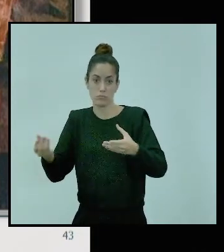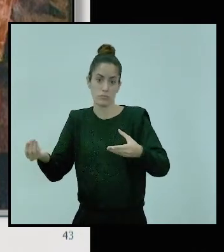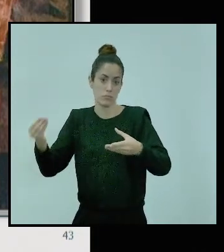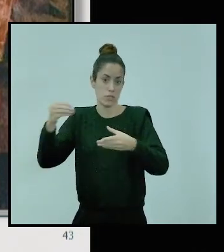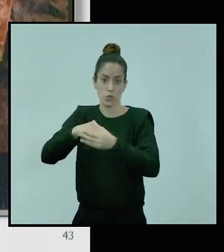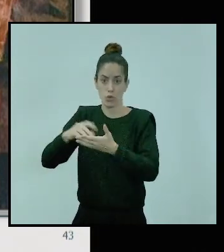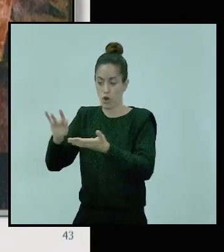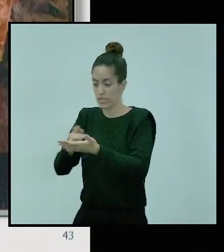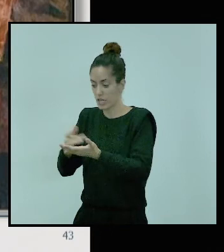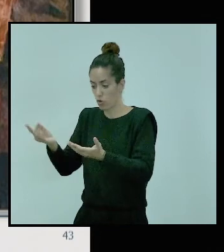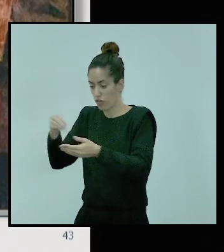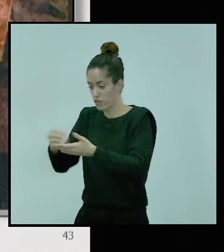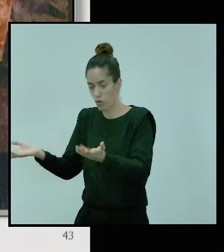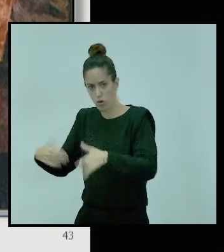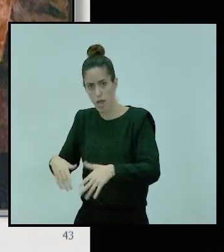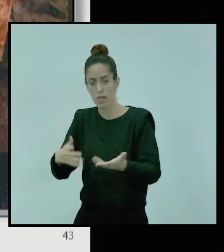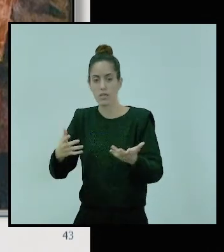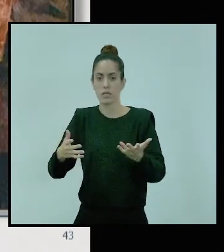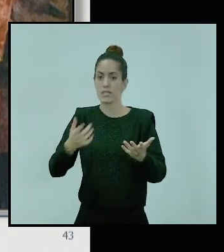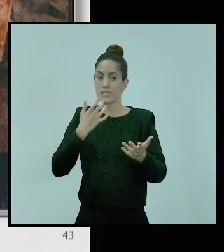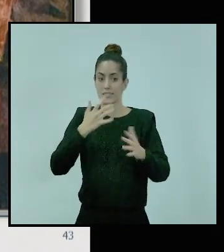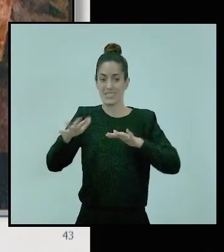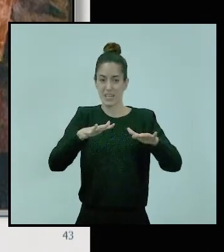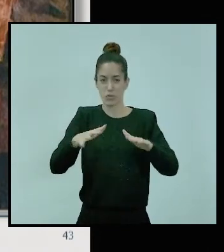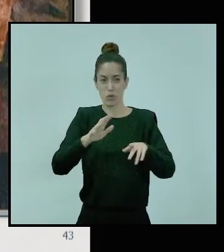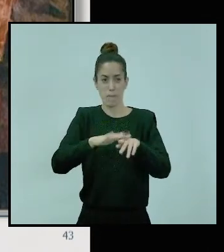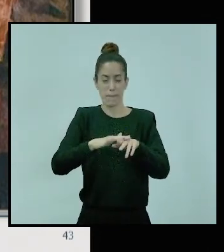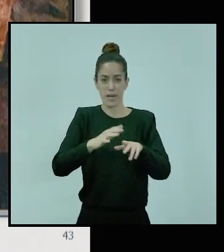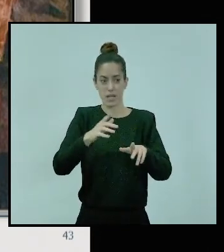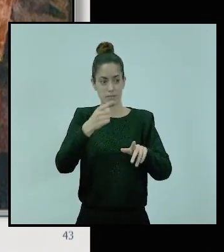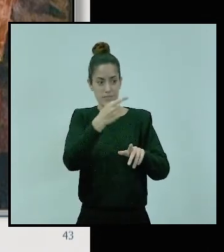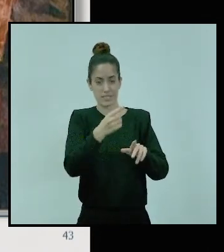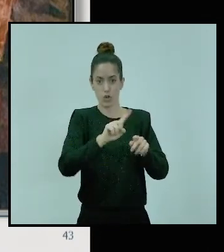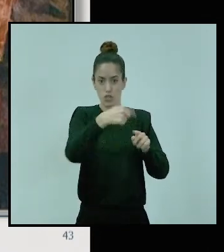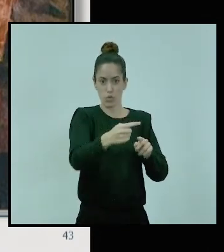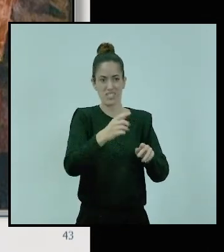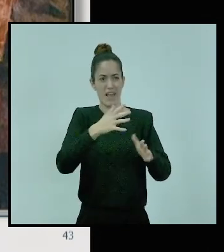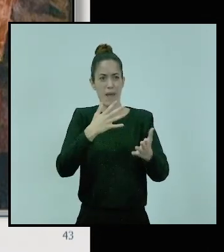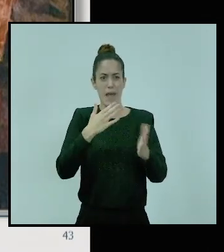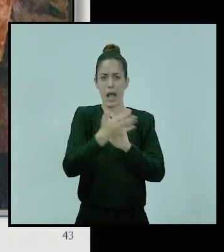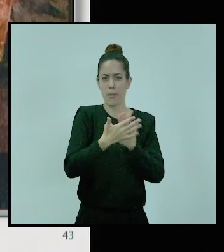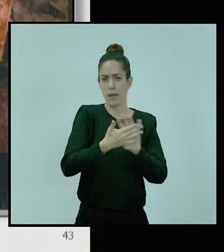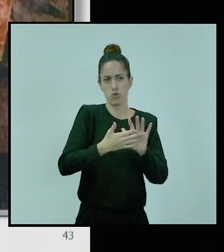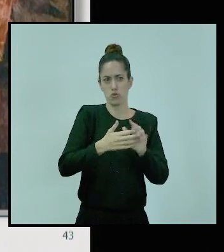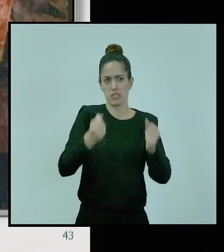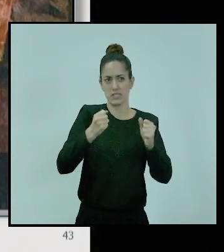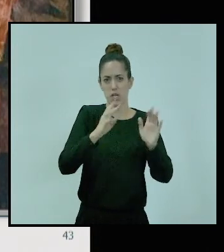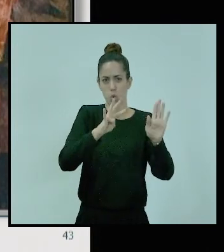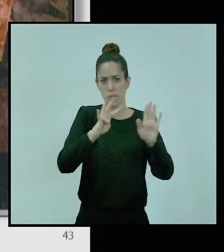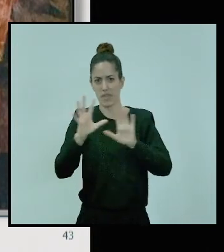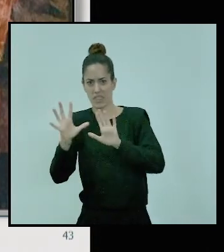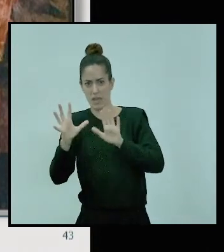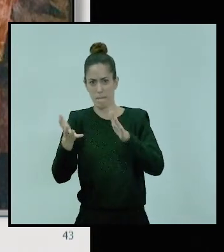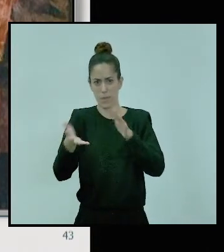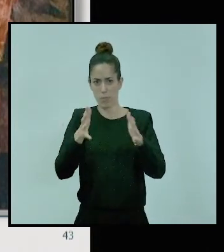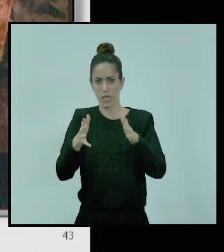los catálogos. Y un terremoto, para producir este daño, estamos hablando de una intensidad 9 o 10, que